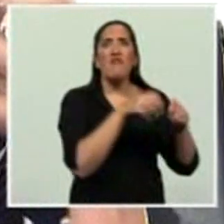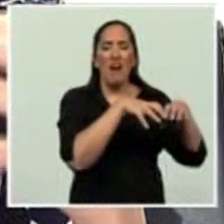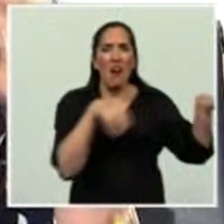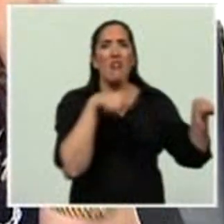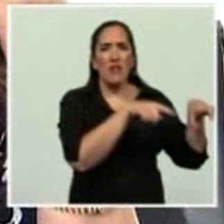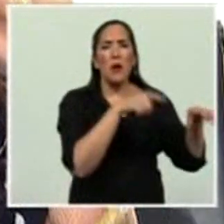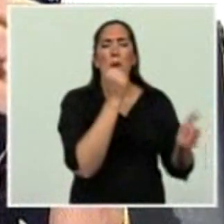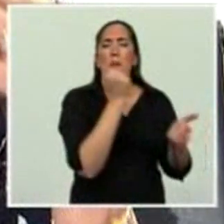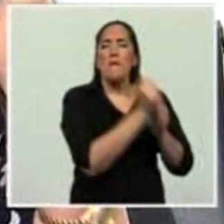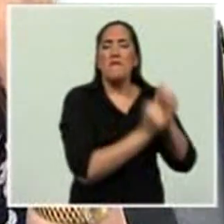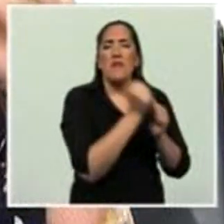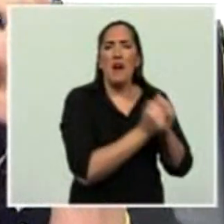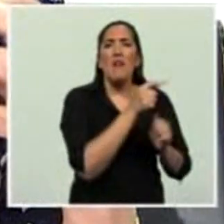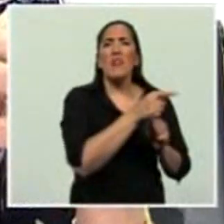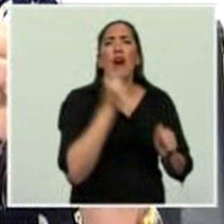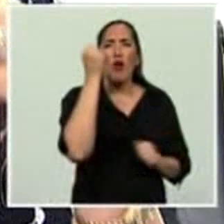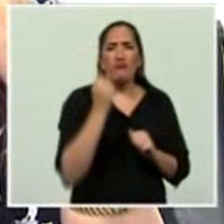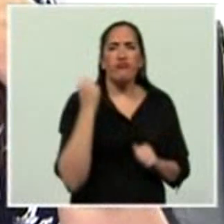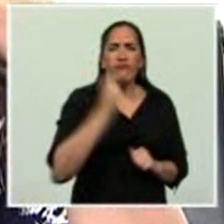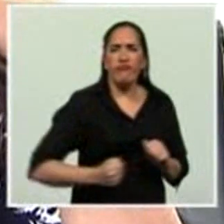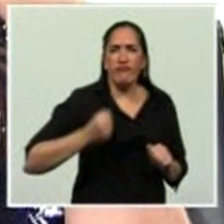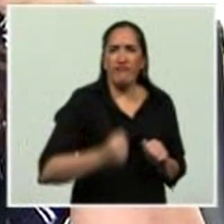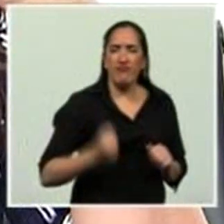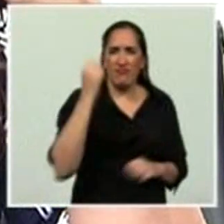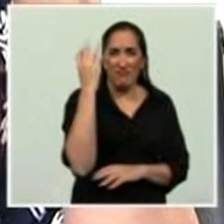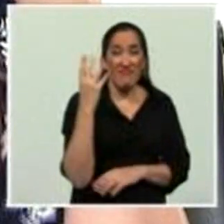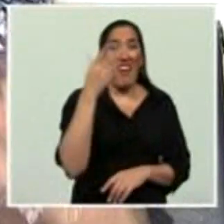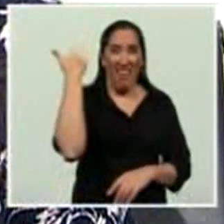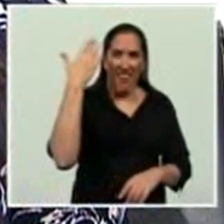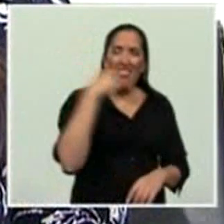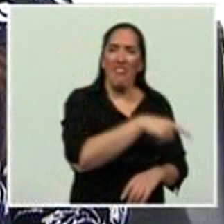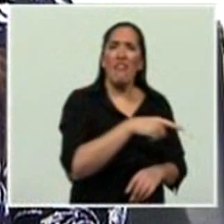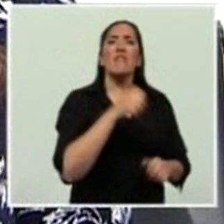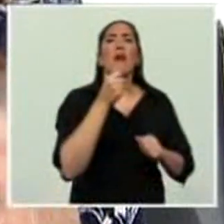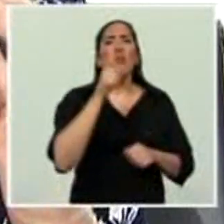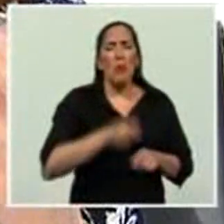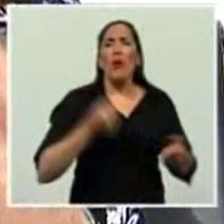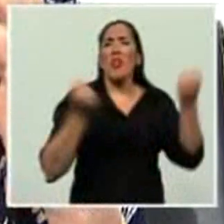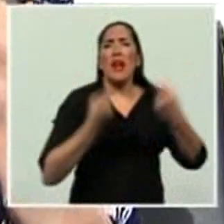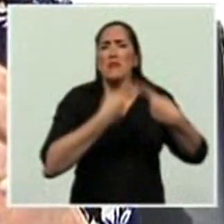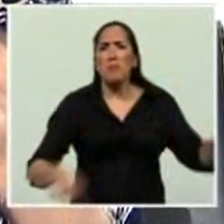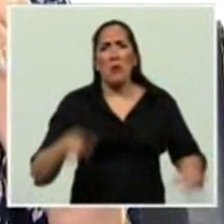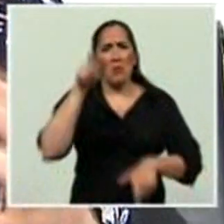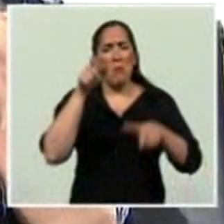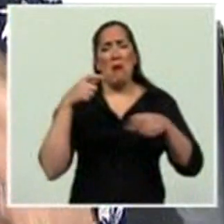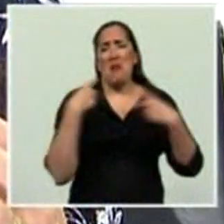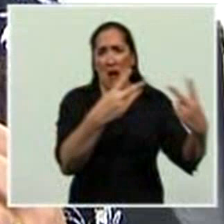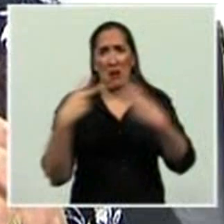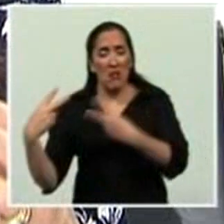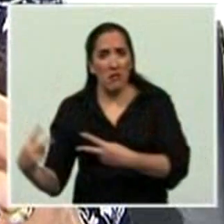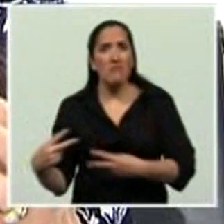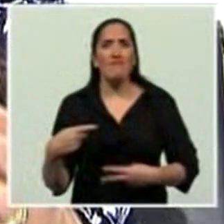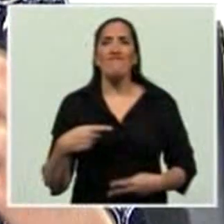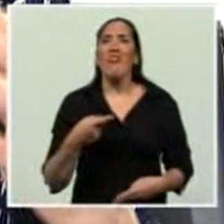materfer donde se producían las locomotoras donde se producían los el transporte de pasajeros y lo vamos a volver a ser